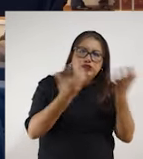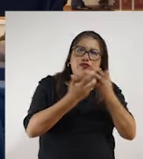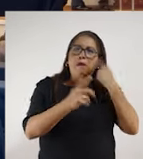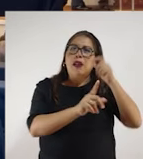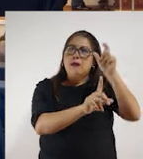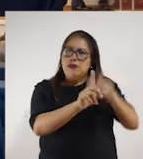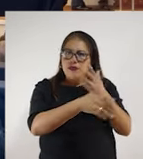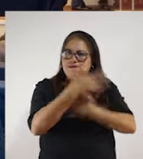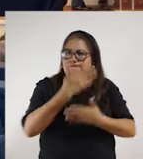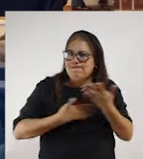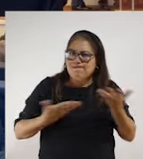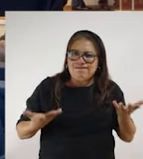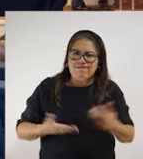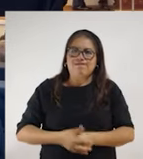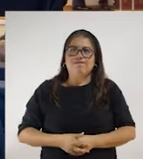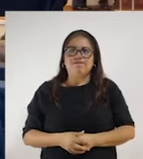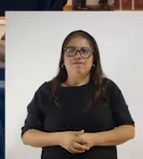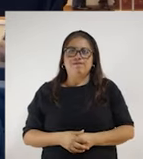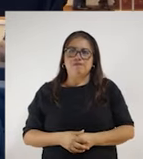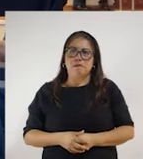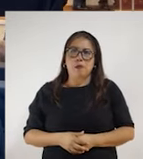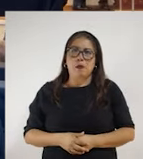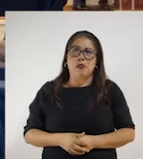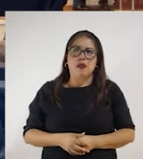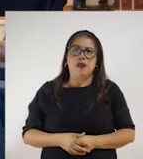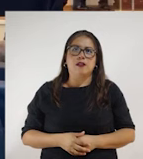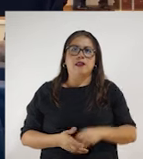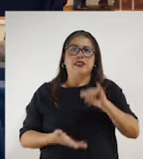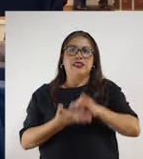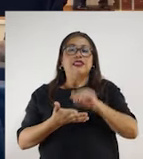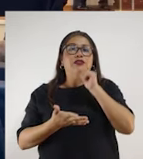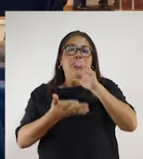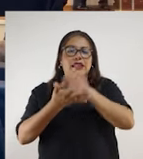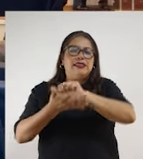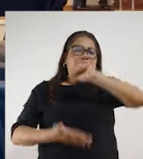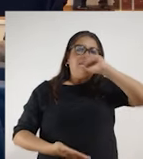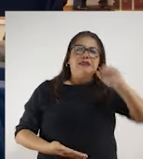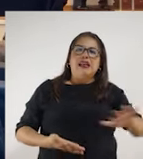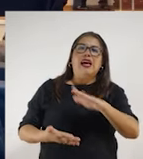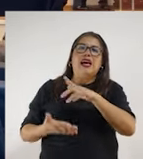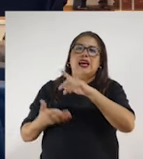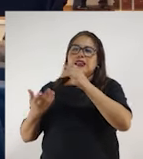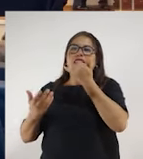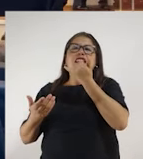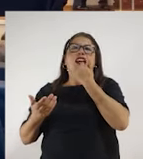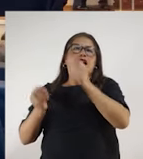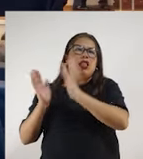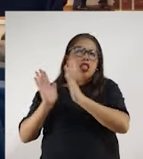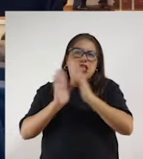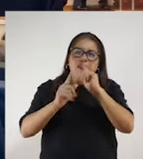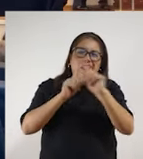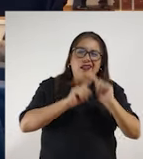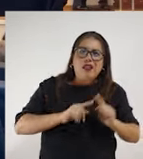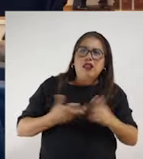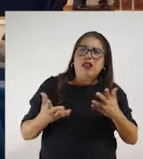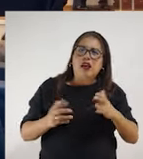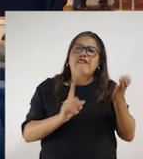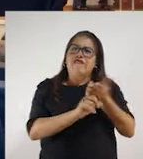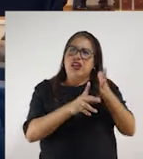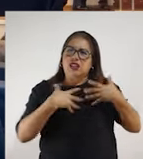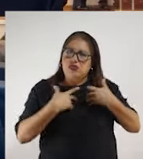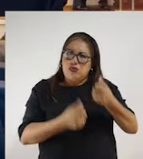estructural hacia las personas con discapacidad. Discriminación estructural que va a afectar directamente la salud mental